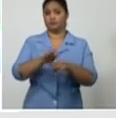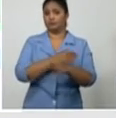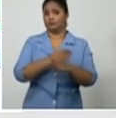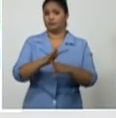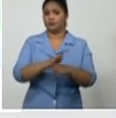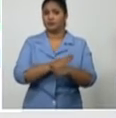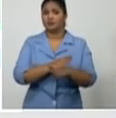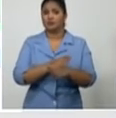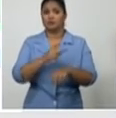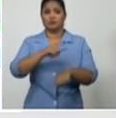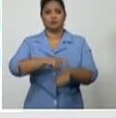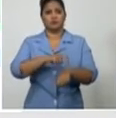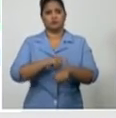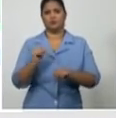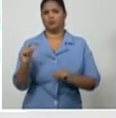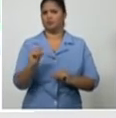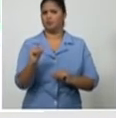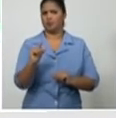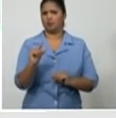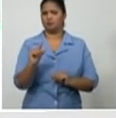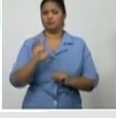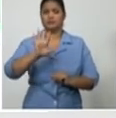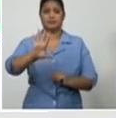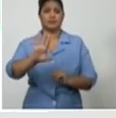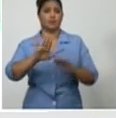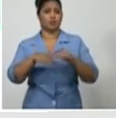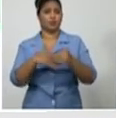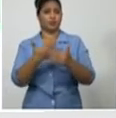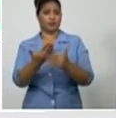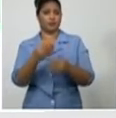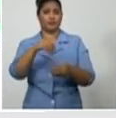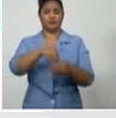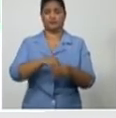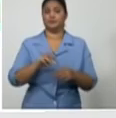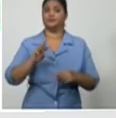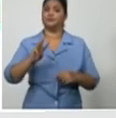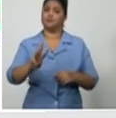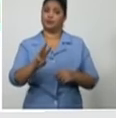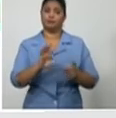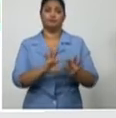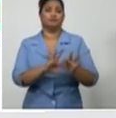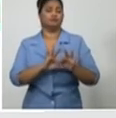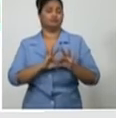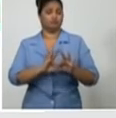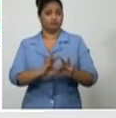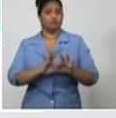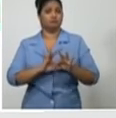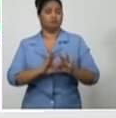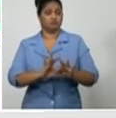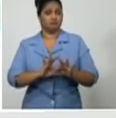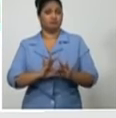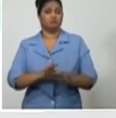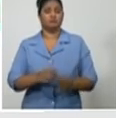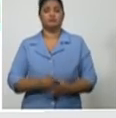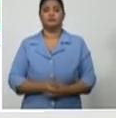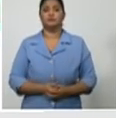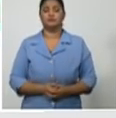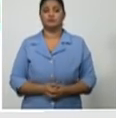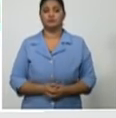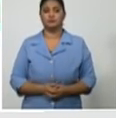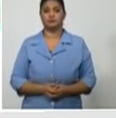no prolongada en el hospital, 5 días, 3 de ellos en terapia intensiva, y por las complicaciones que